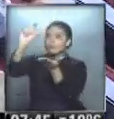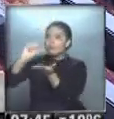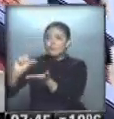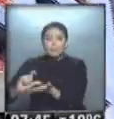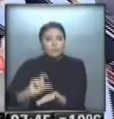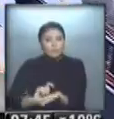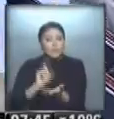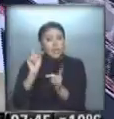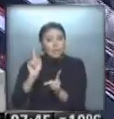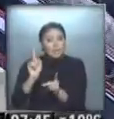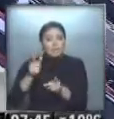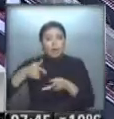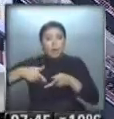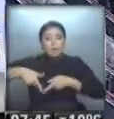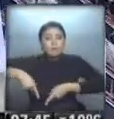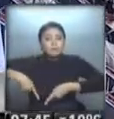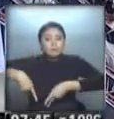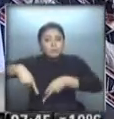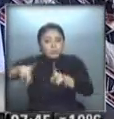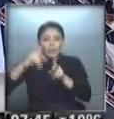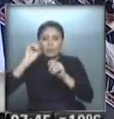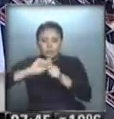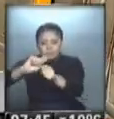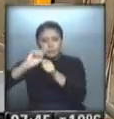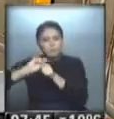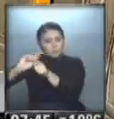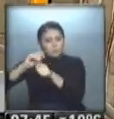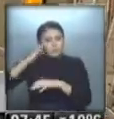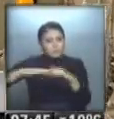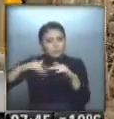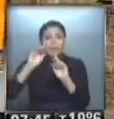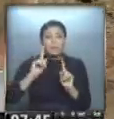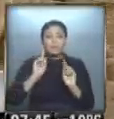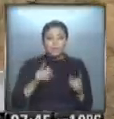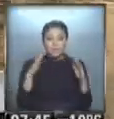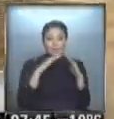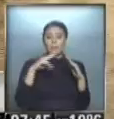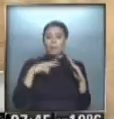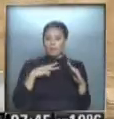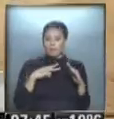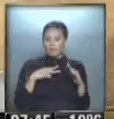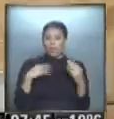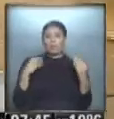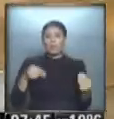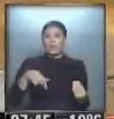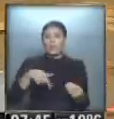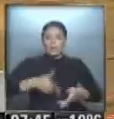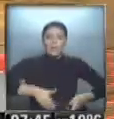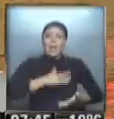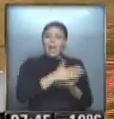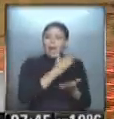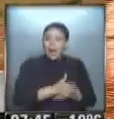las autovías provinciales y además el tema de la vivienda privada porque se recuperó tanto